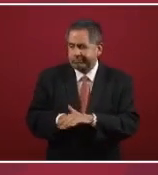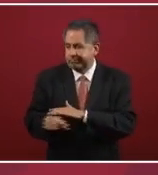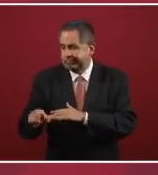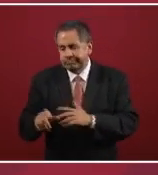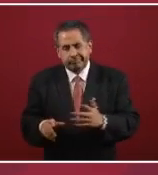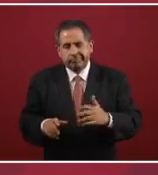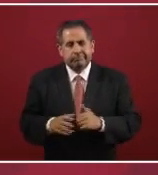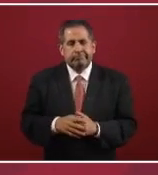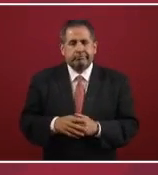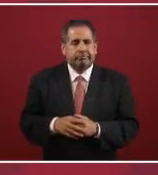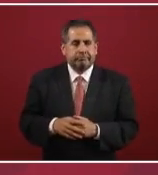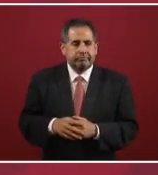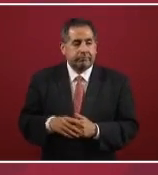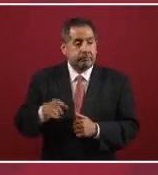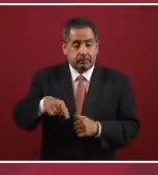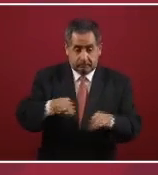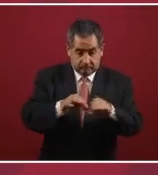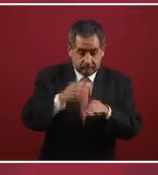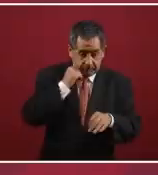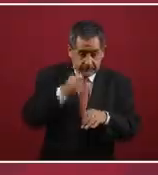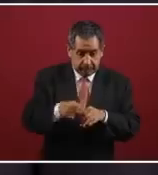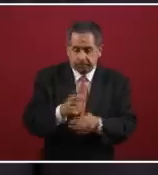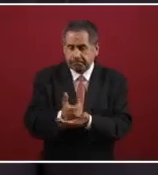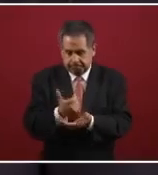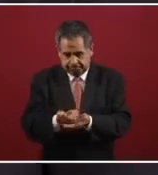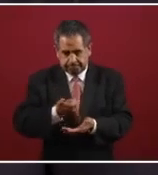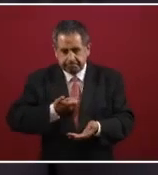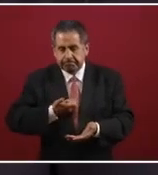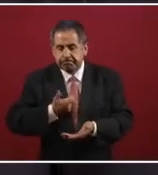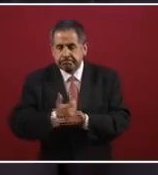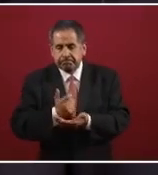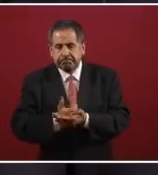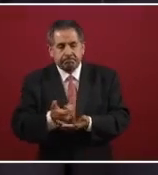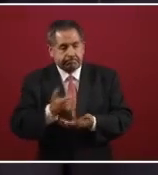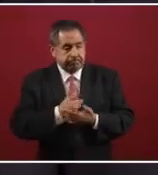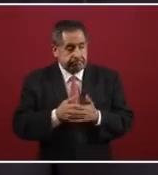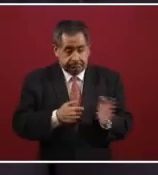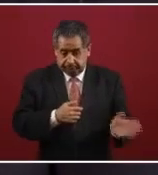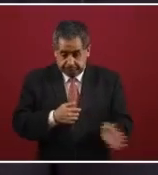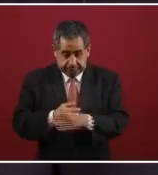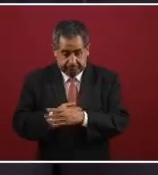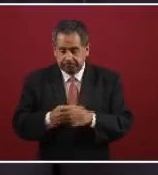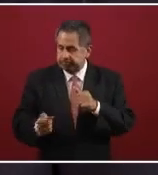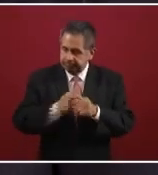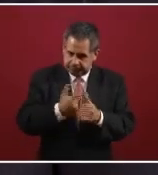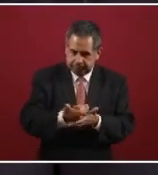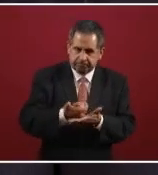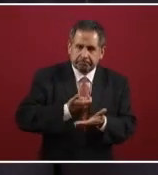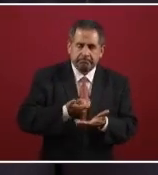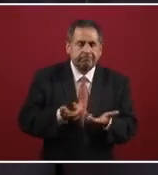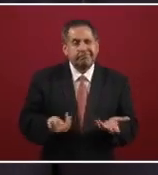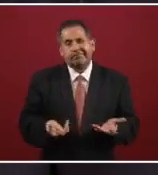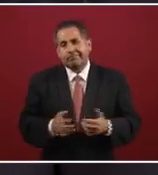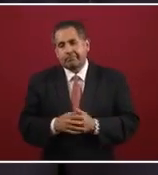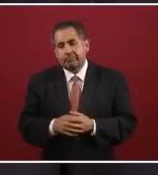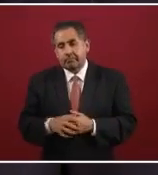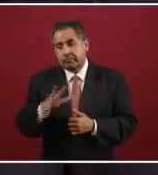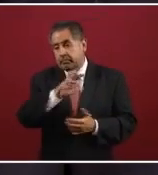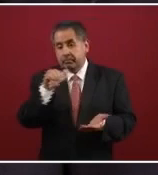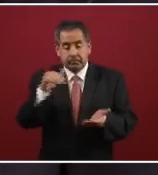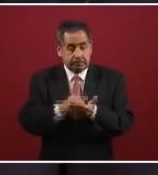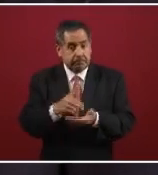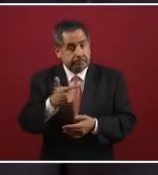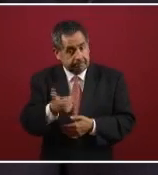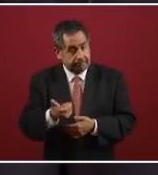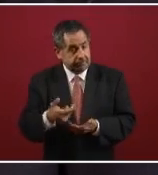se les cobraba para poder pasar 500 mil